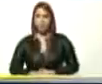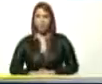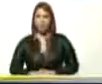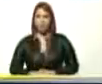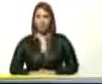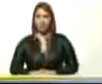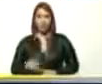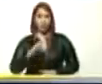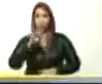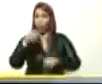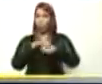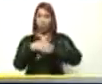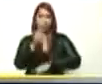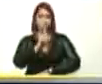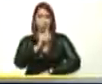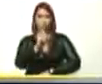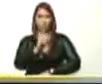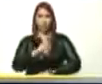no es Jorge Rodríguez